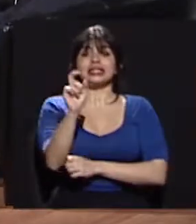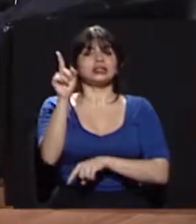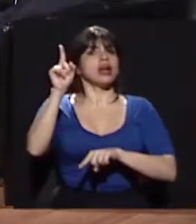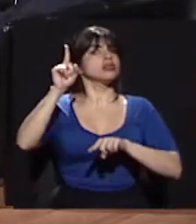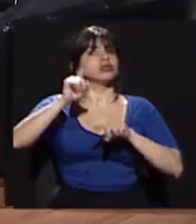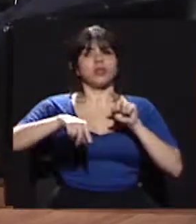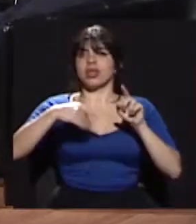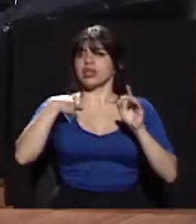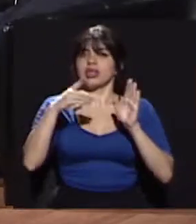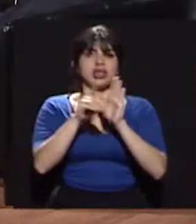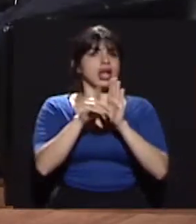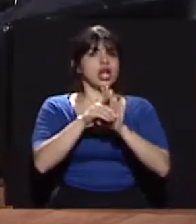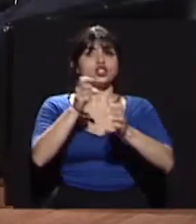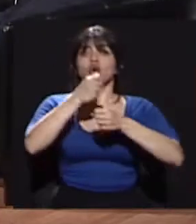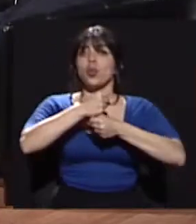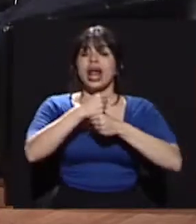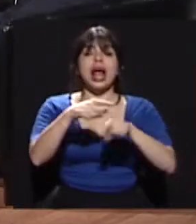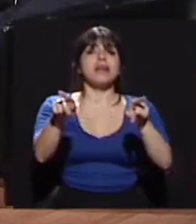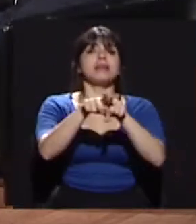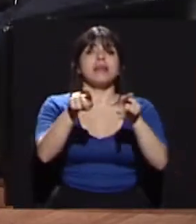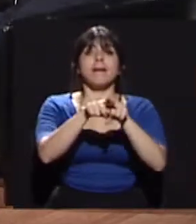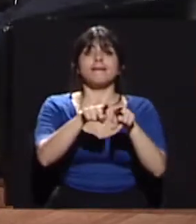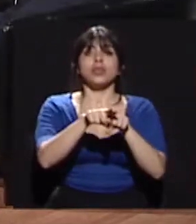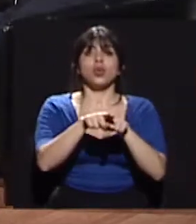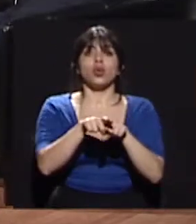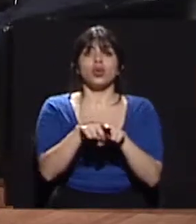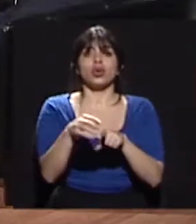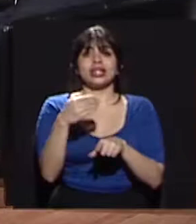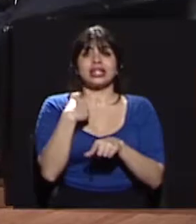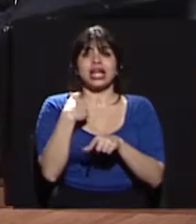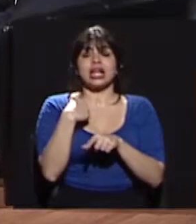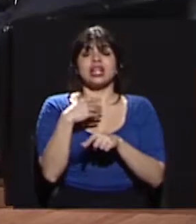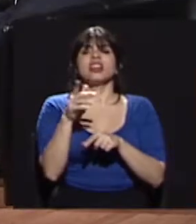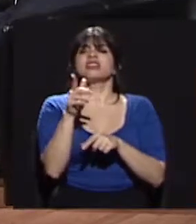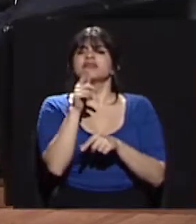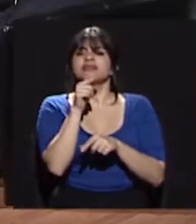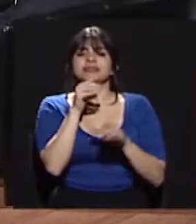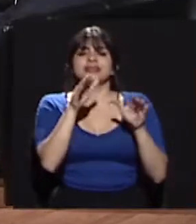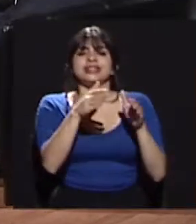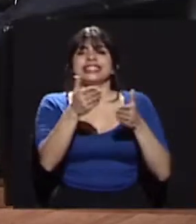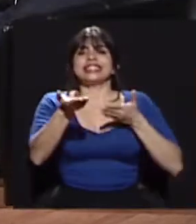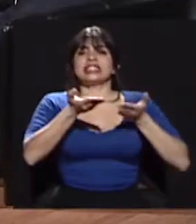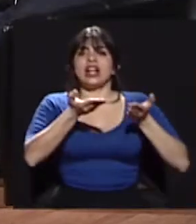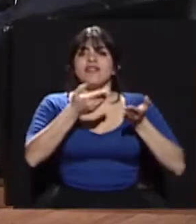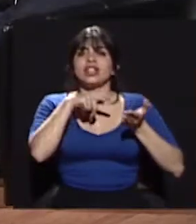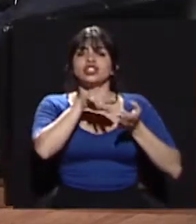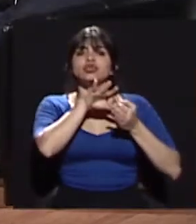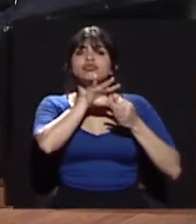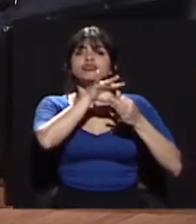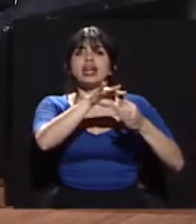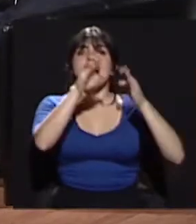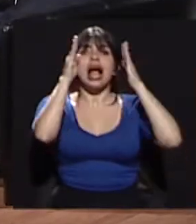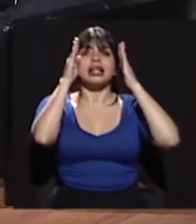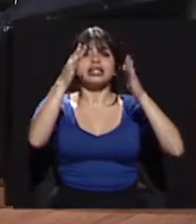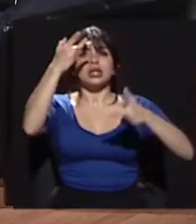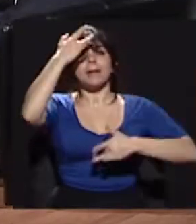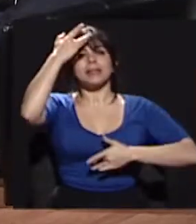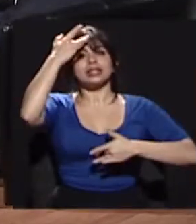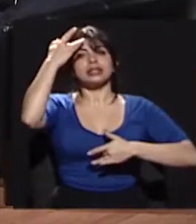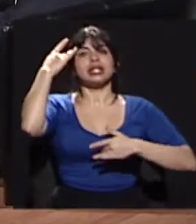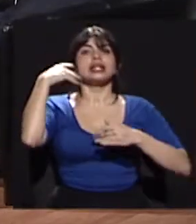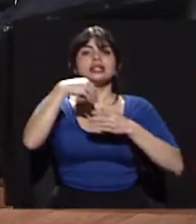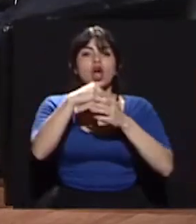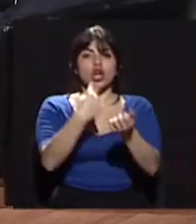derecho a ir a huelga y que tampoco lo tendrán aquellos servicios que tengan que ver con la atención de pacientes que están